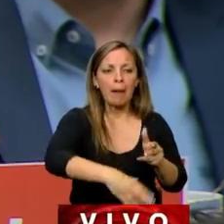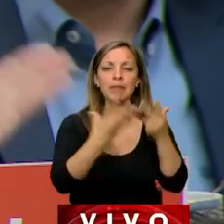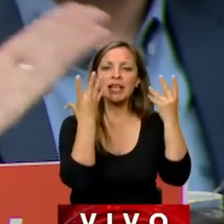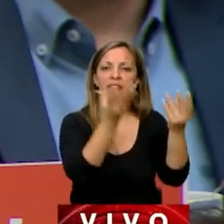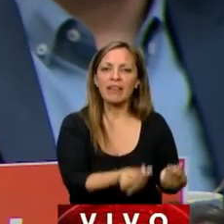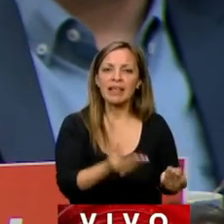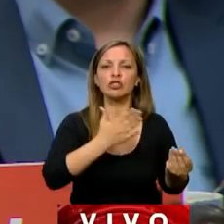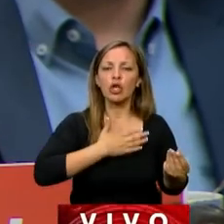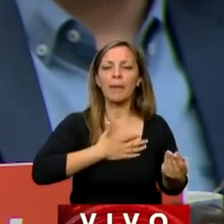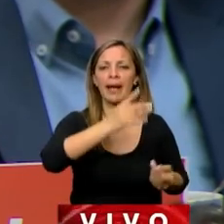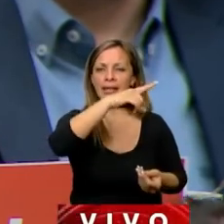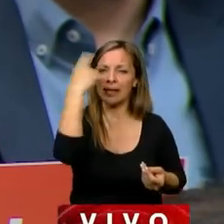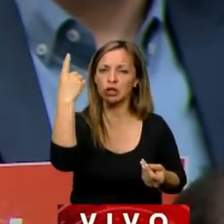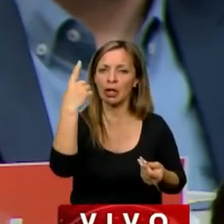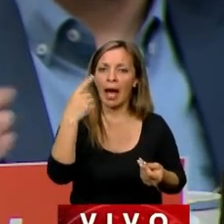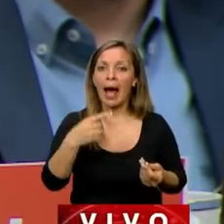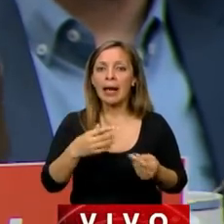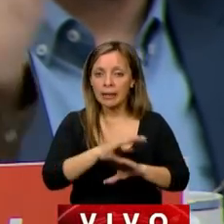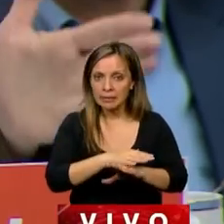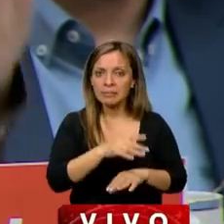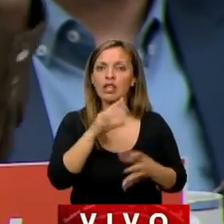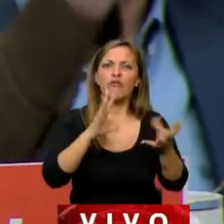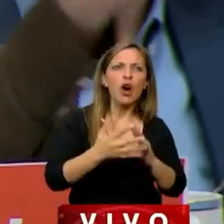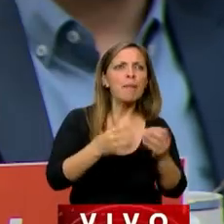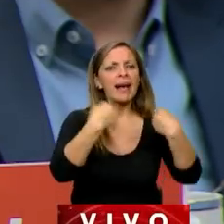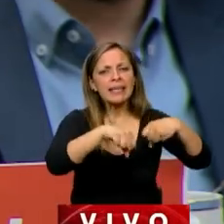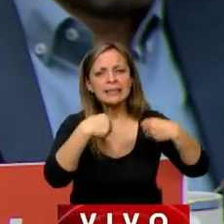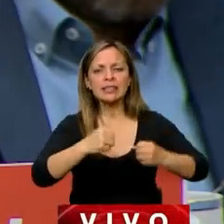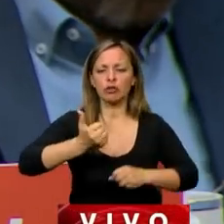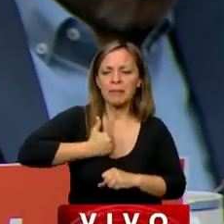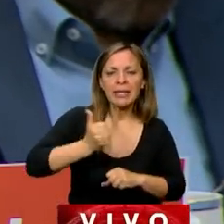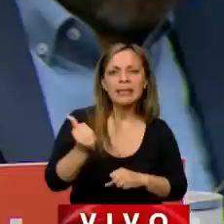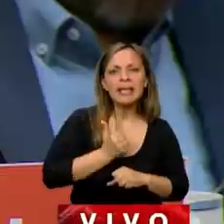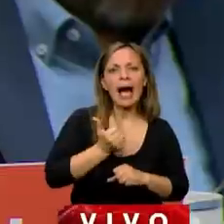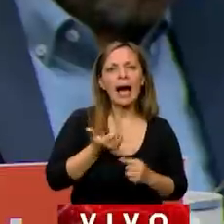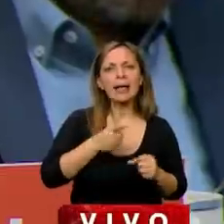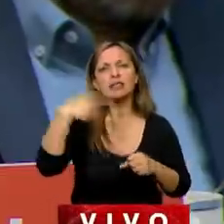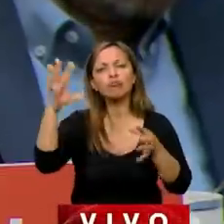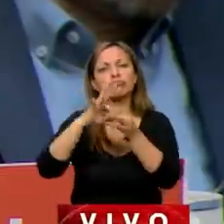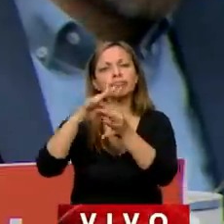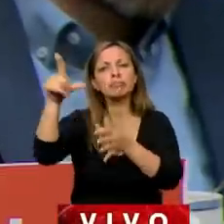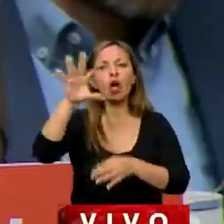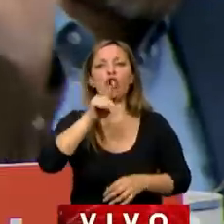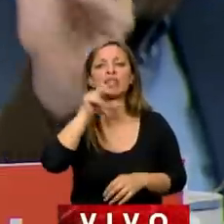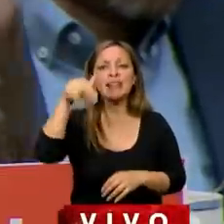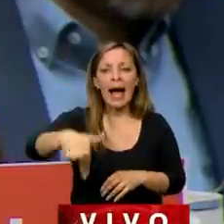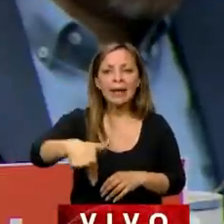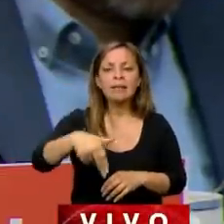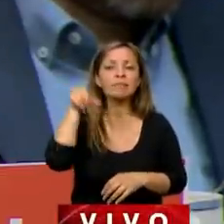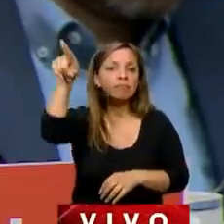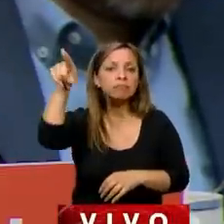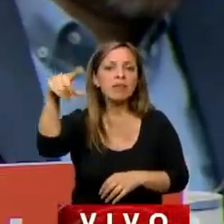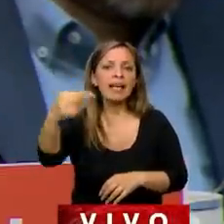la soberanía nacional con ejercicios militares con los países de la OTAN, que para lo que